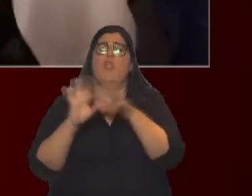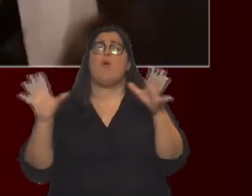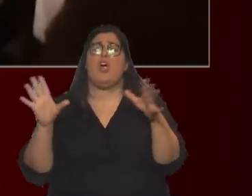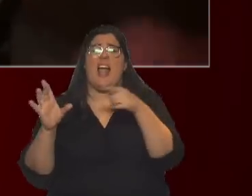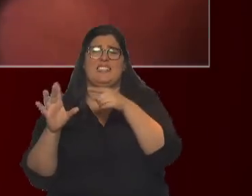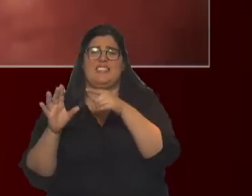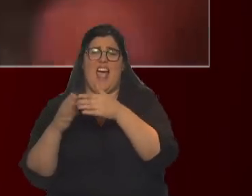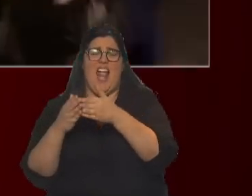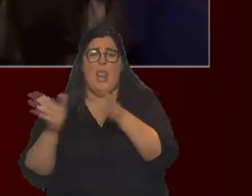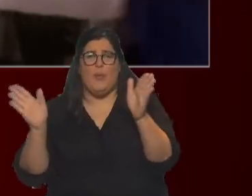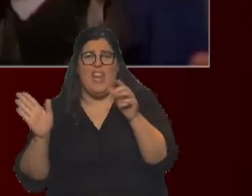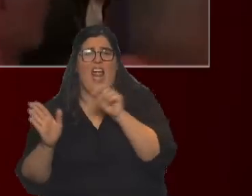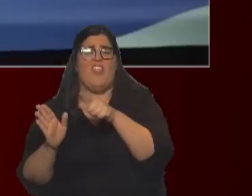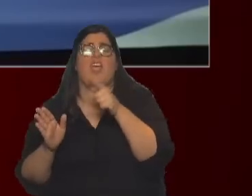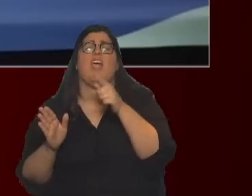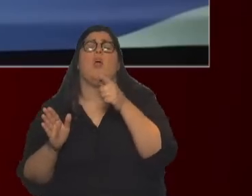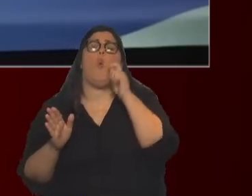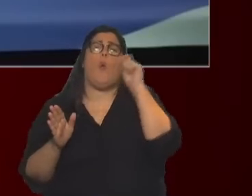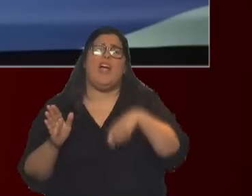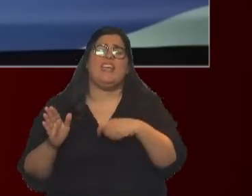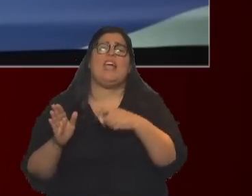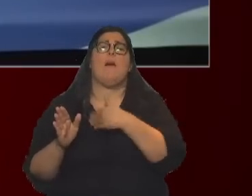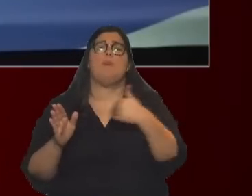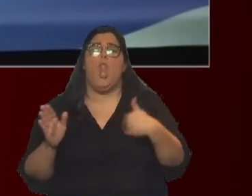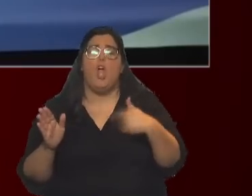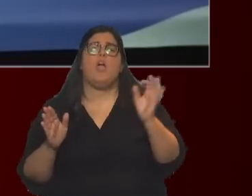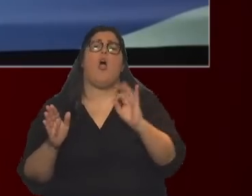de conservar un proceso económico que también está fuertemente fragilizado?